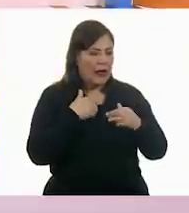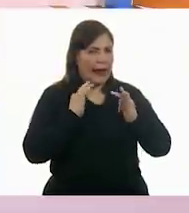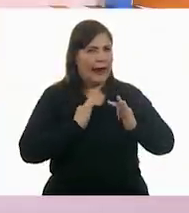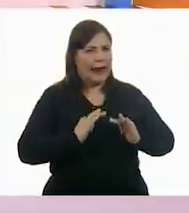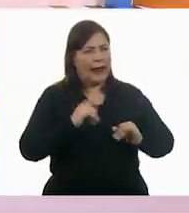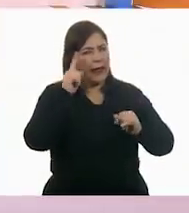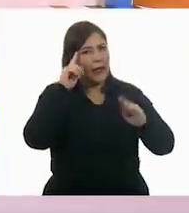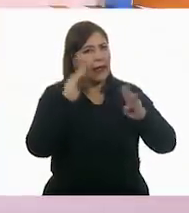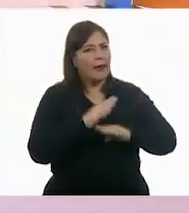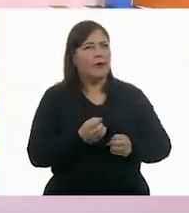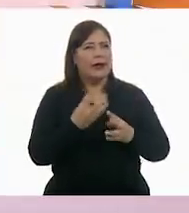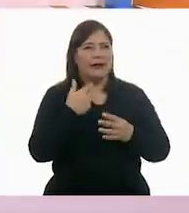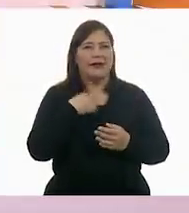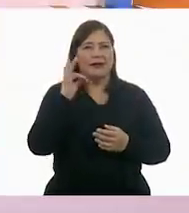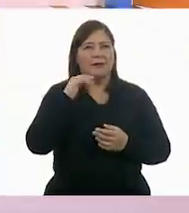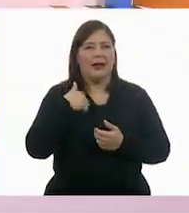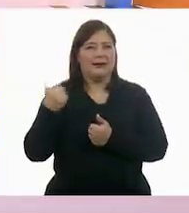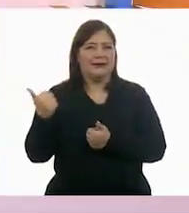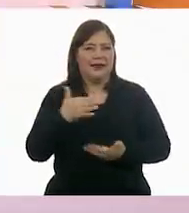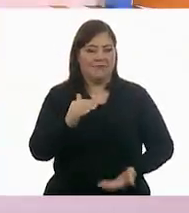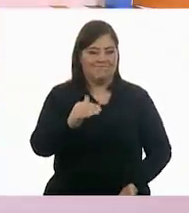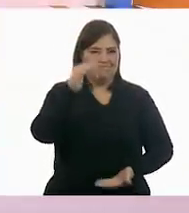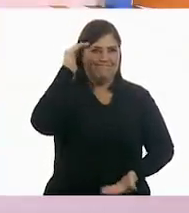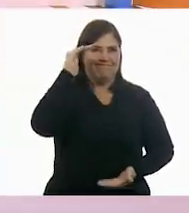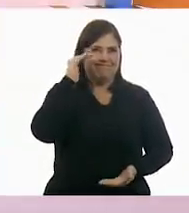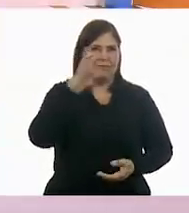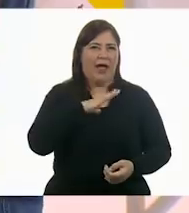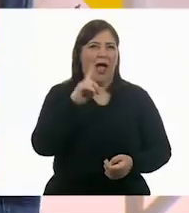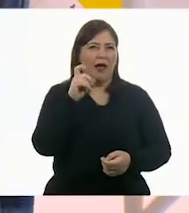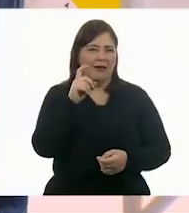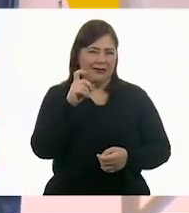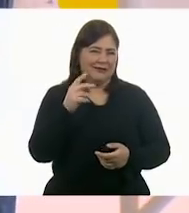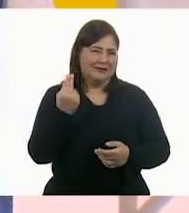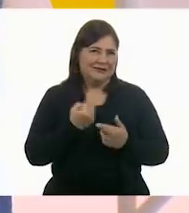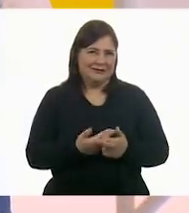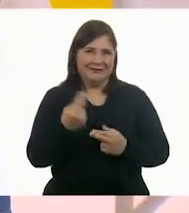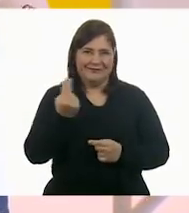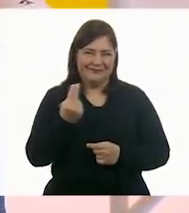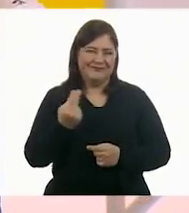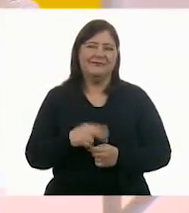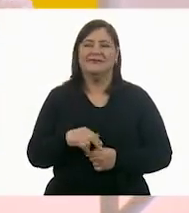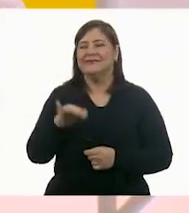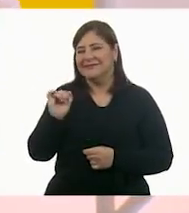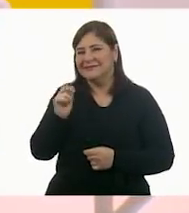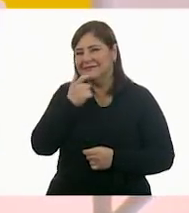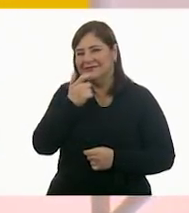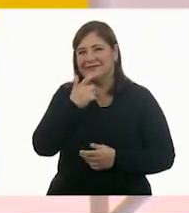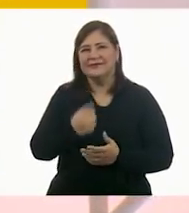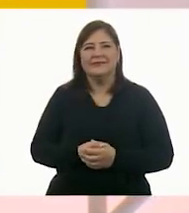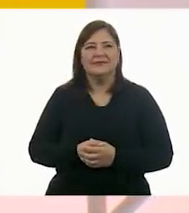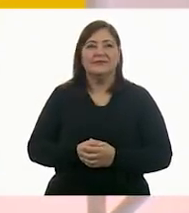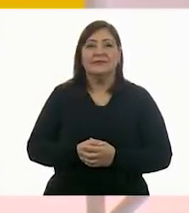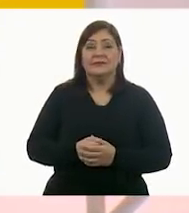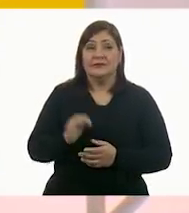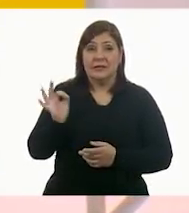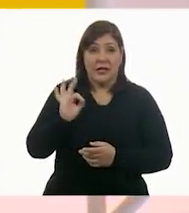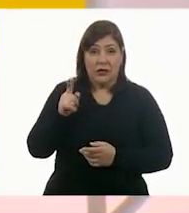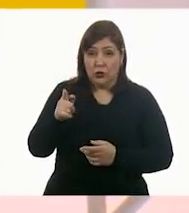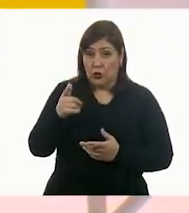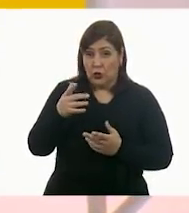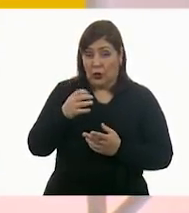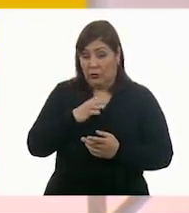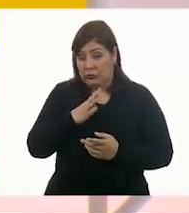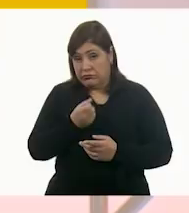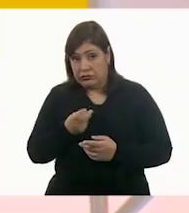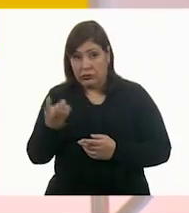hubiera traído un garrafón de agua. La es verdad. Así, mira, si no puedes, si no tienes los